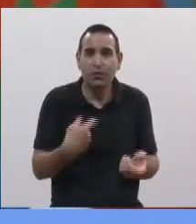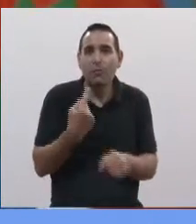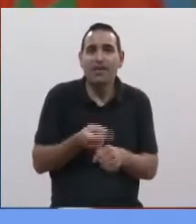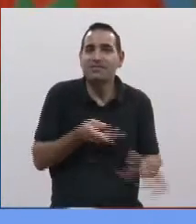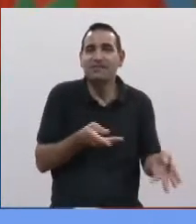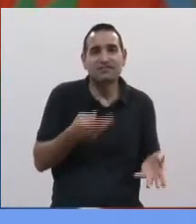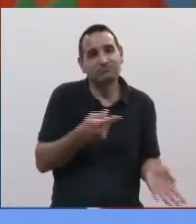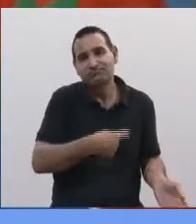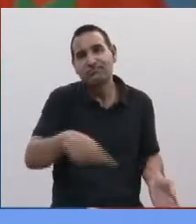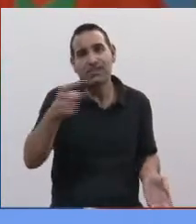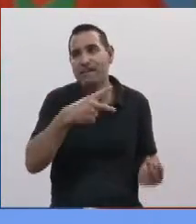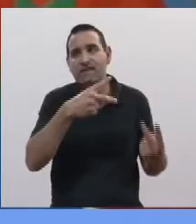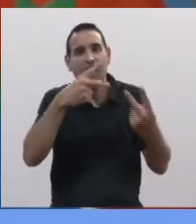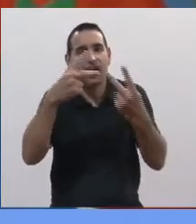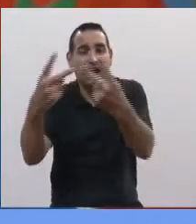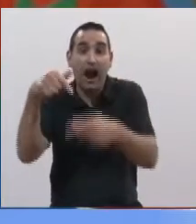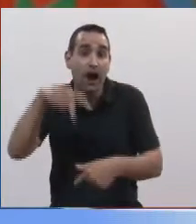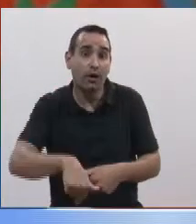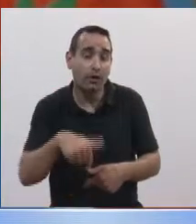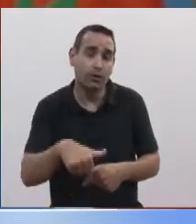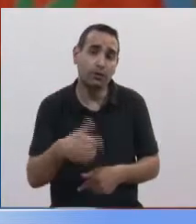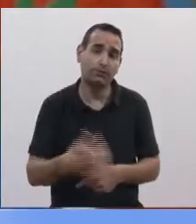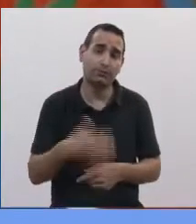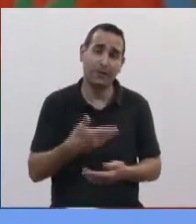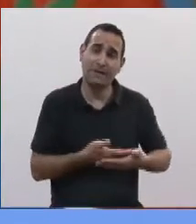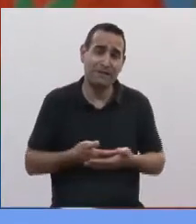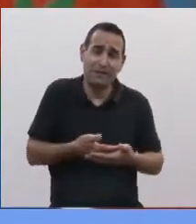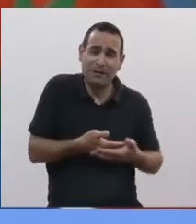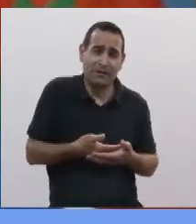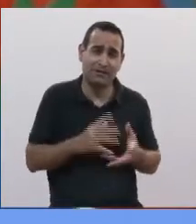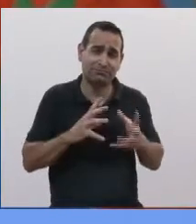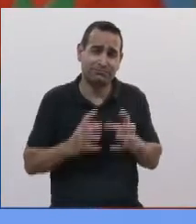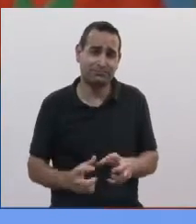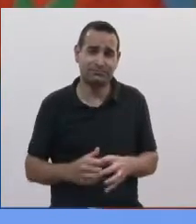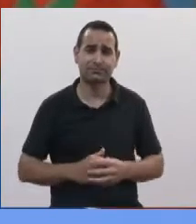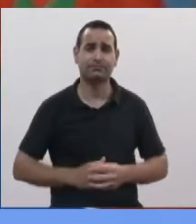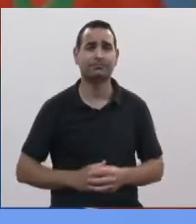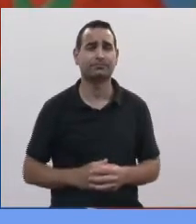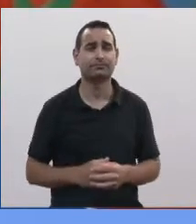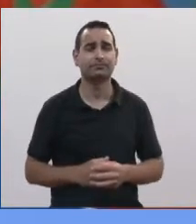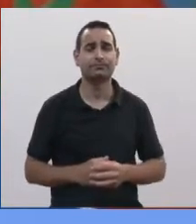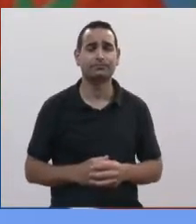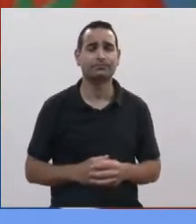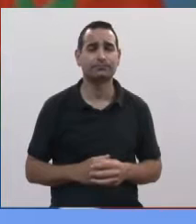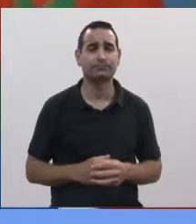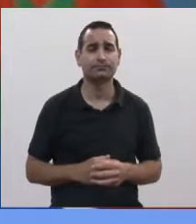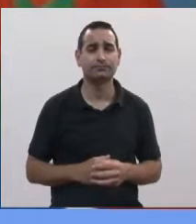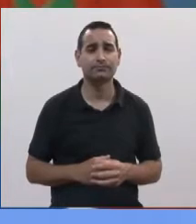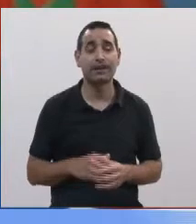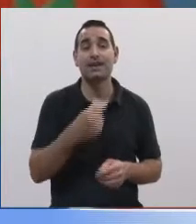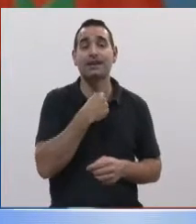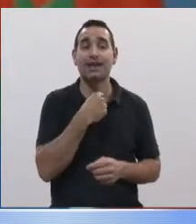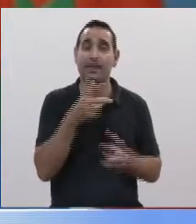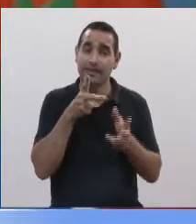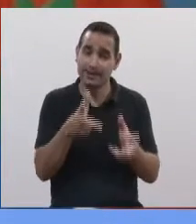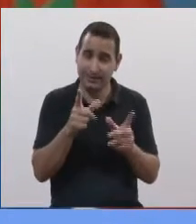bebé tiene unas consecuencias que serán irreparables. En este sentido, quiero